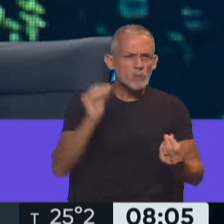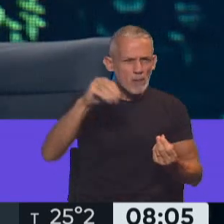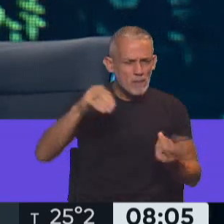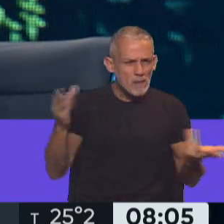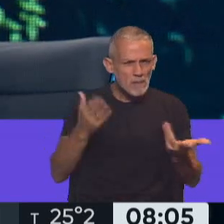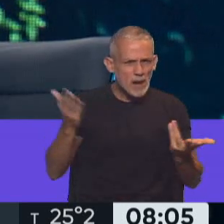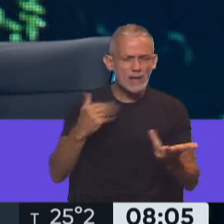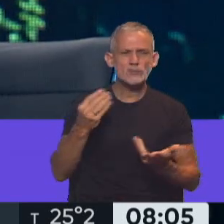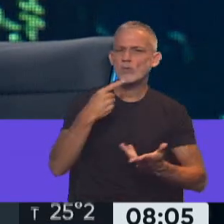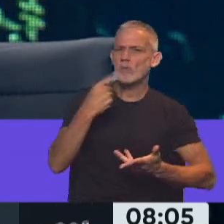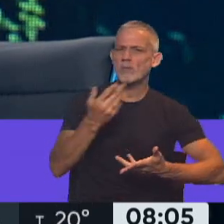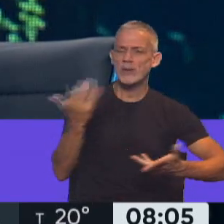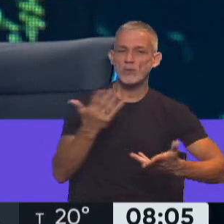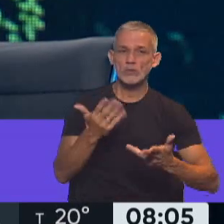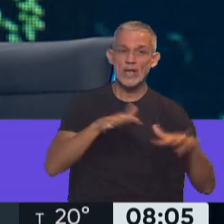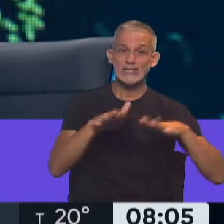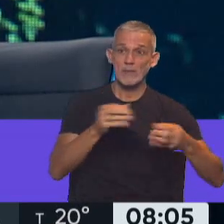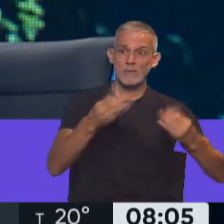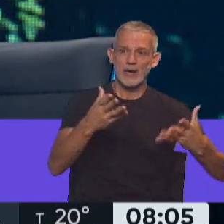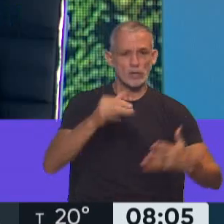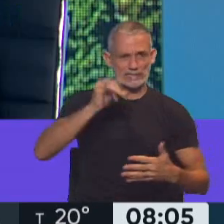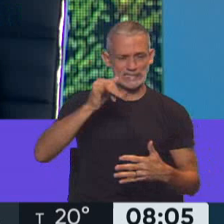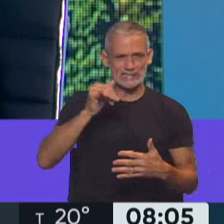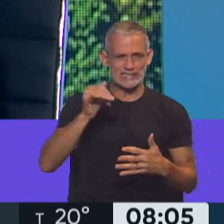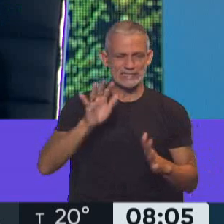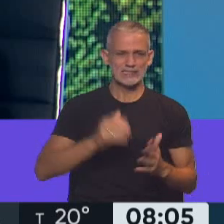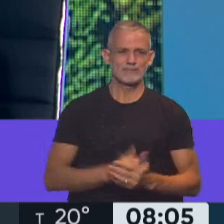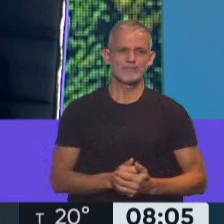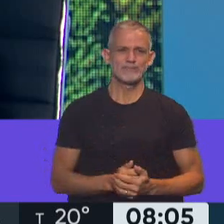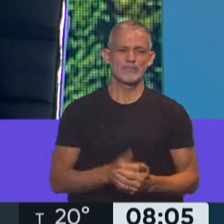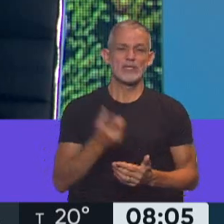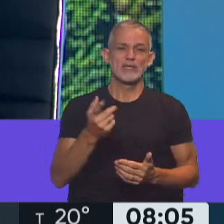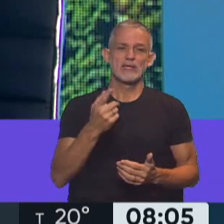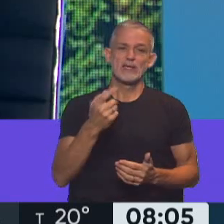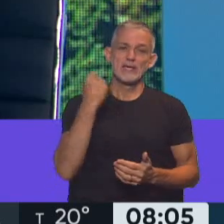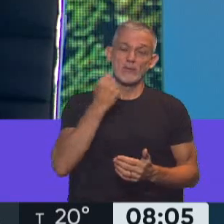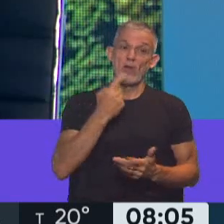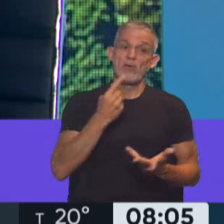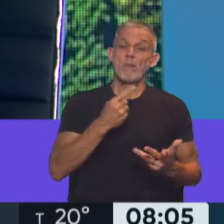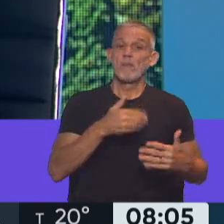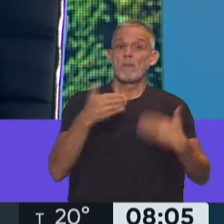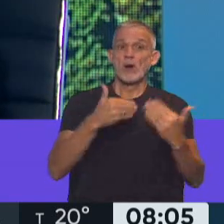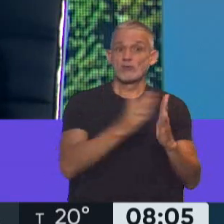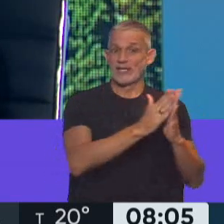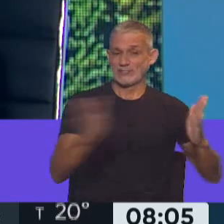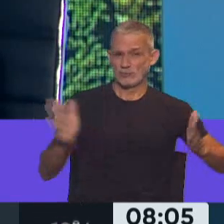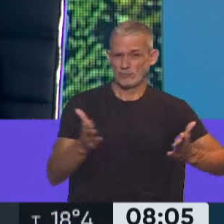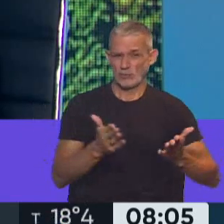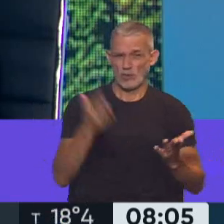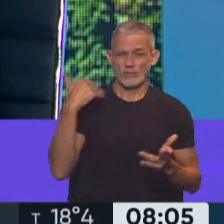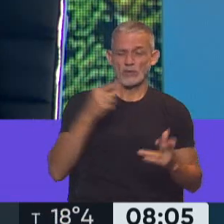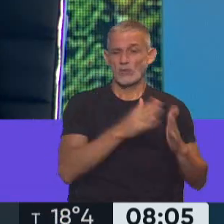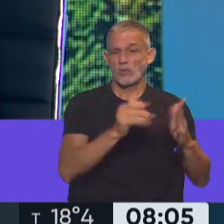actividad, se está repuntando? Sí, es muy importante enmarcar el proceso donde venimos, ¿no? Nosotros venimos